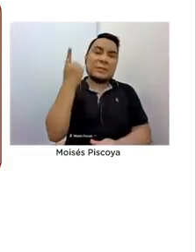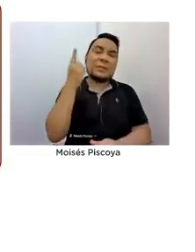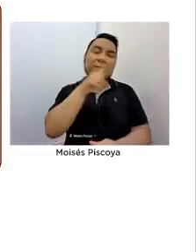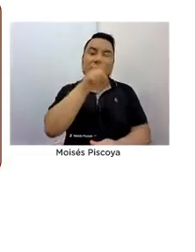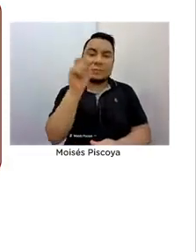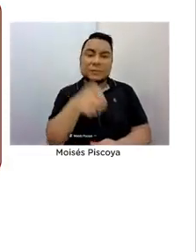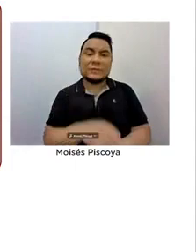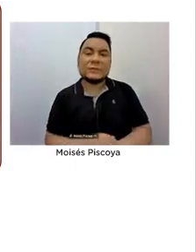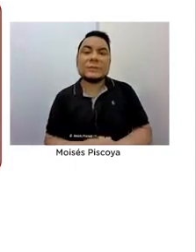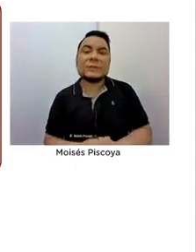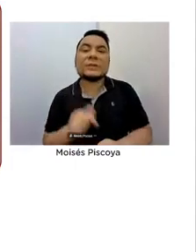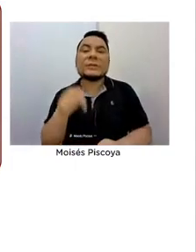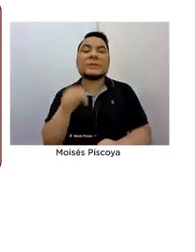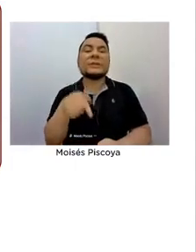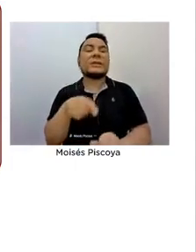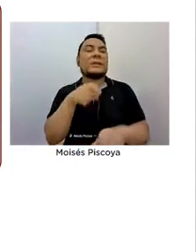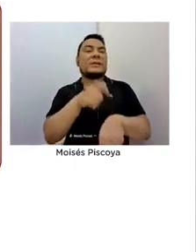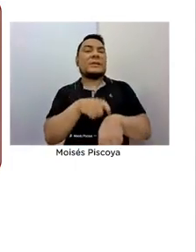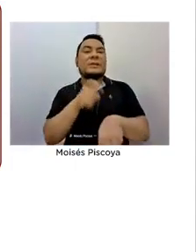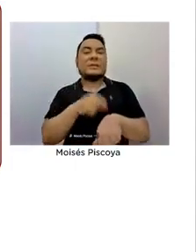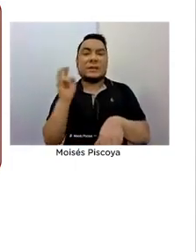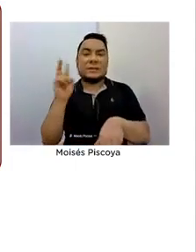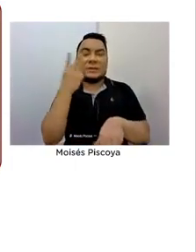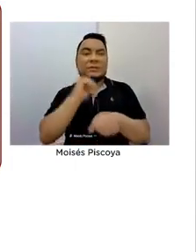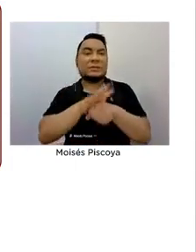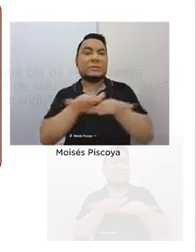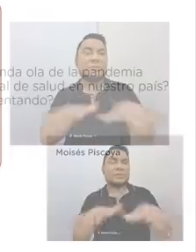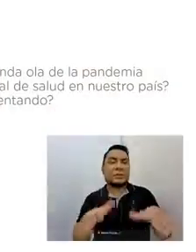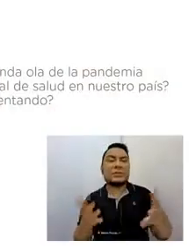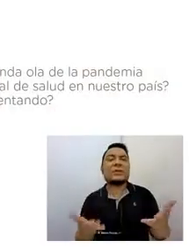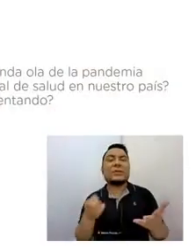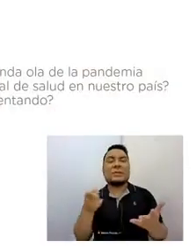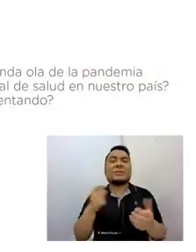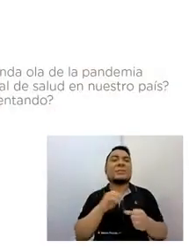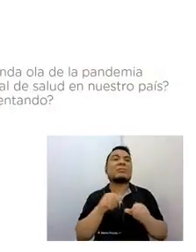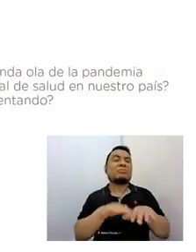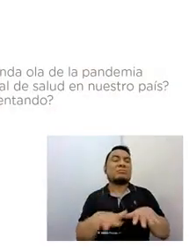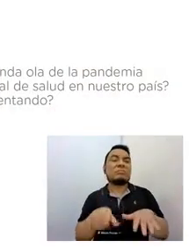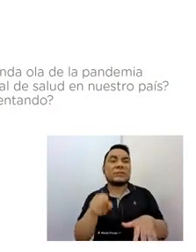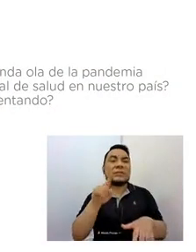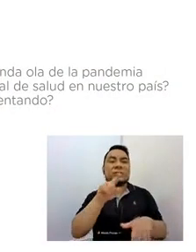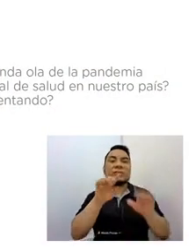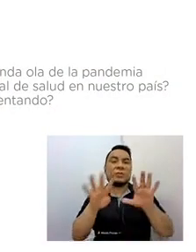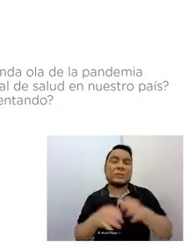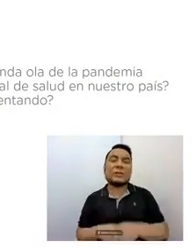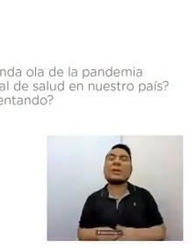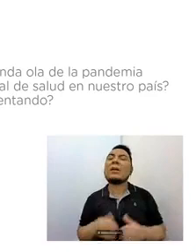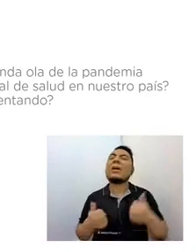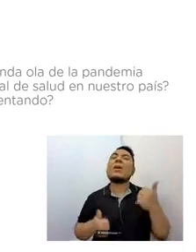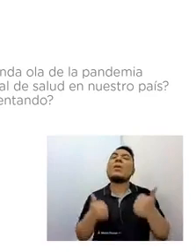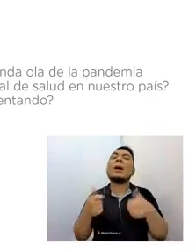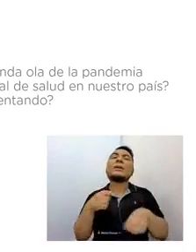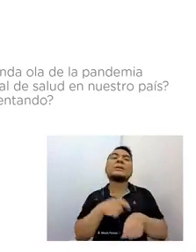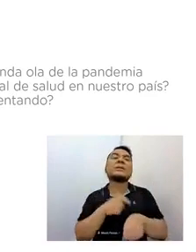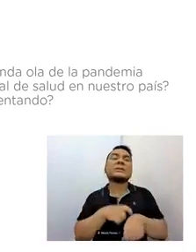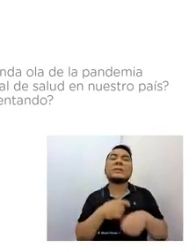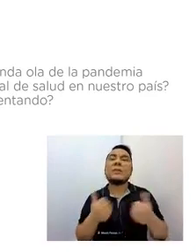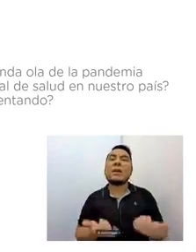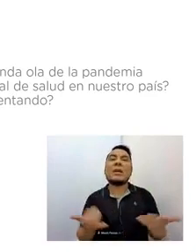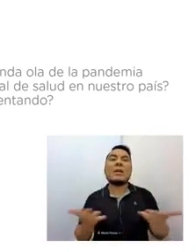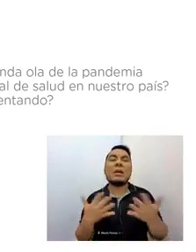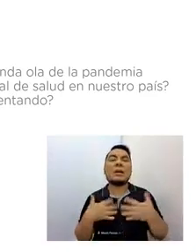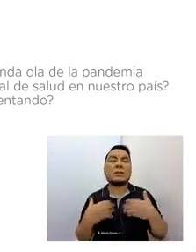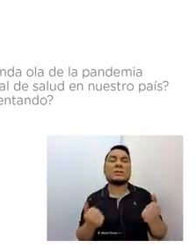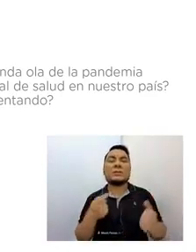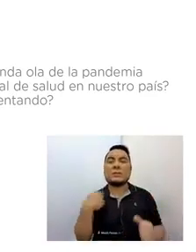pregunta. En este contexto de la segunda ola debido a la pandemia de COVID-19, ¿cuál es la situación actual de salud